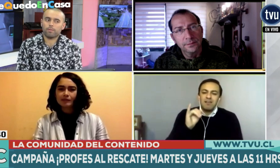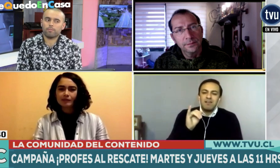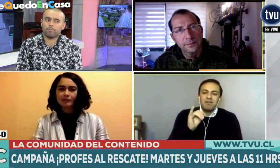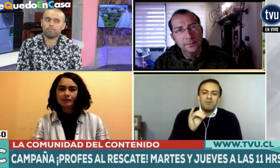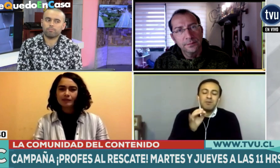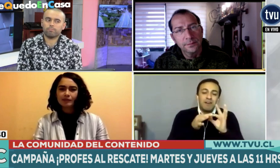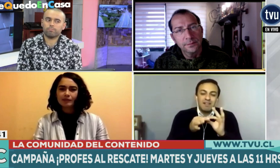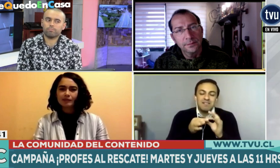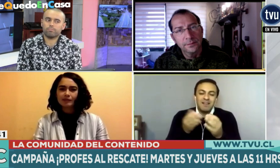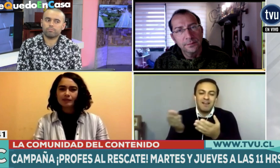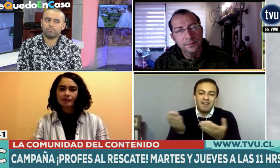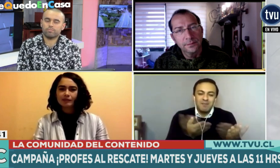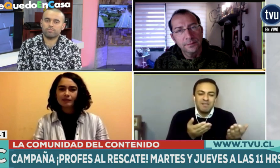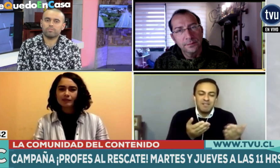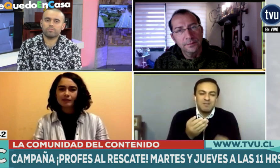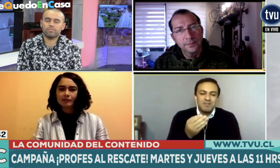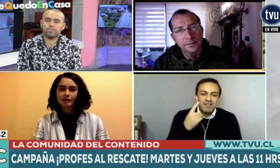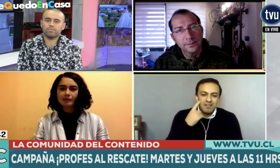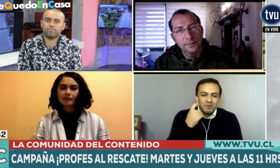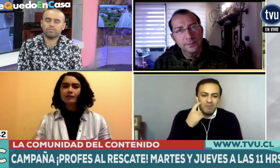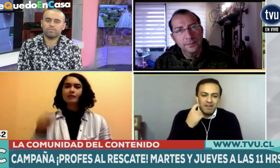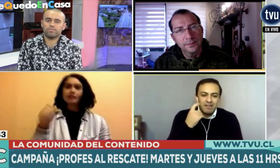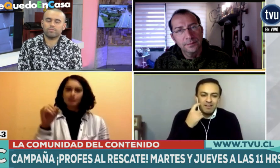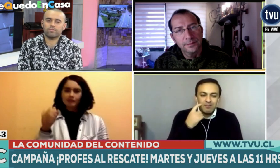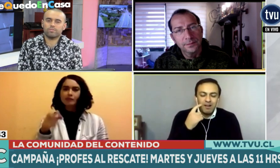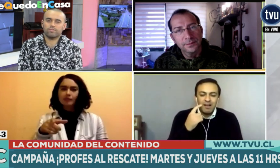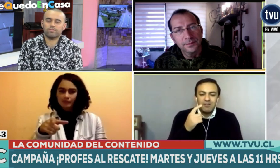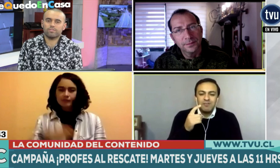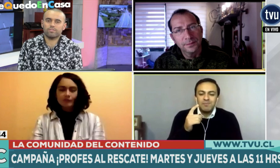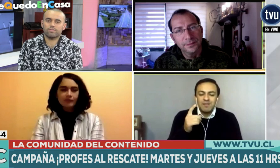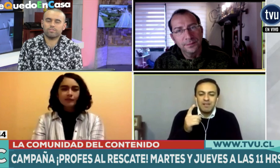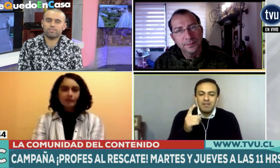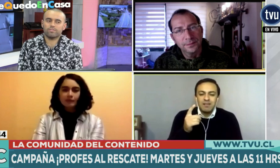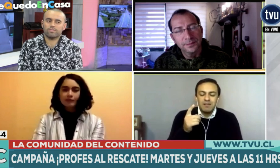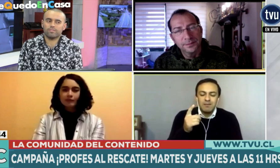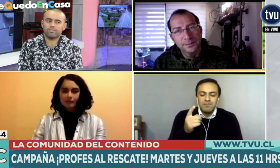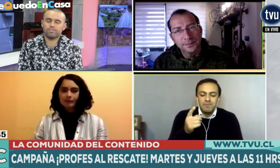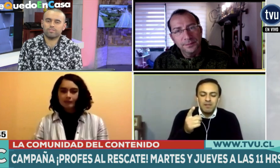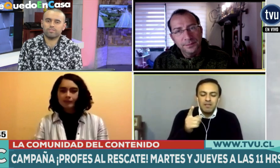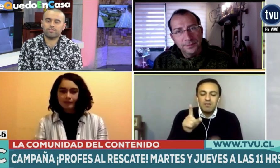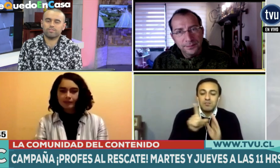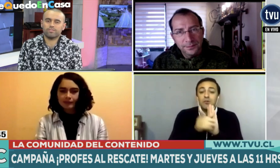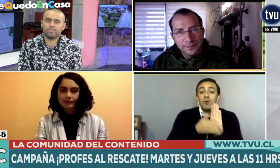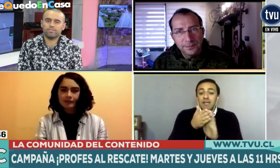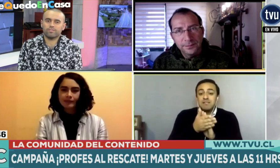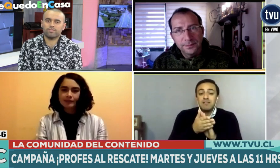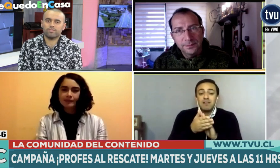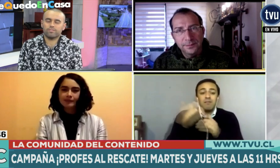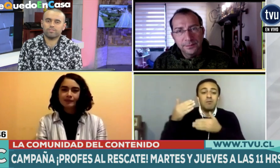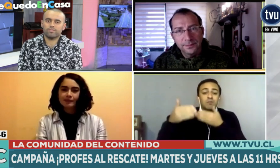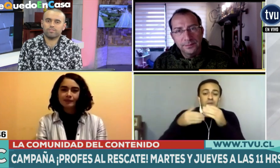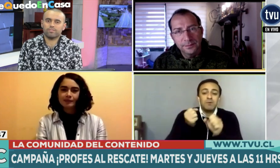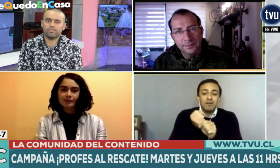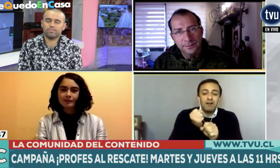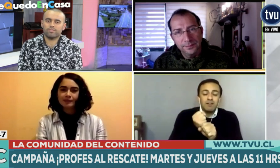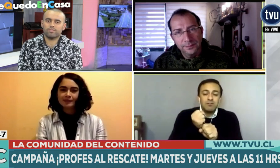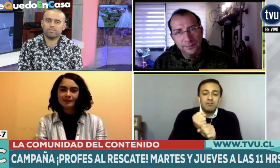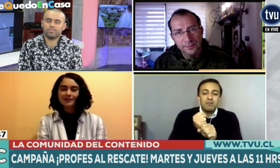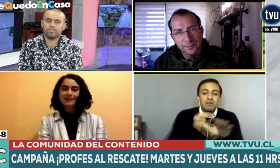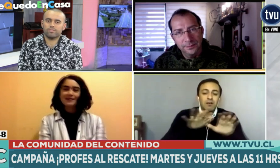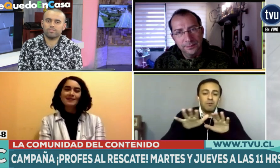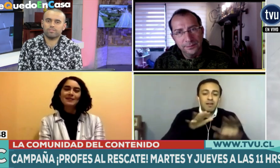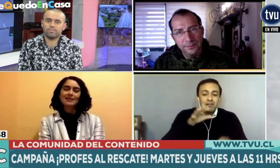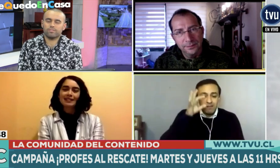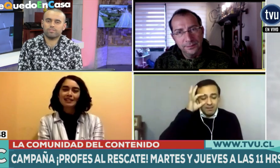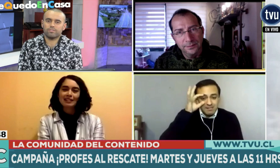Sí, bueno, agradecer la invitación a estar aquí con Valle, con Juan Carlos. Nosotros como Lence llevamos un tiempo trabajando